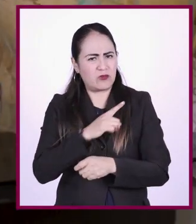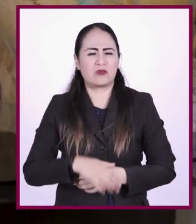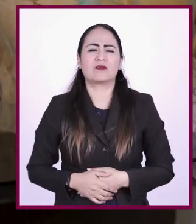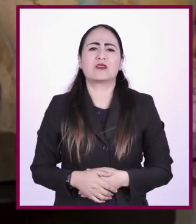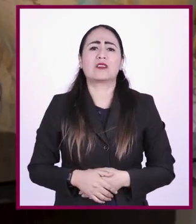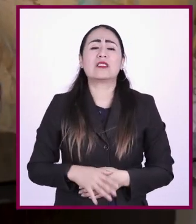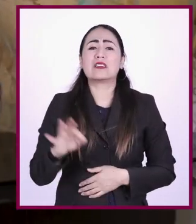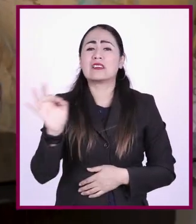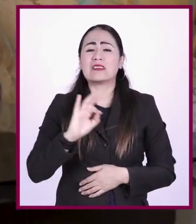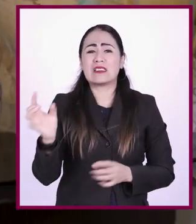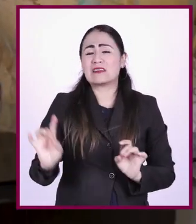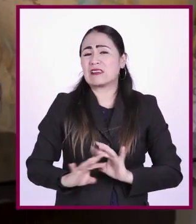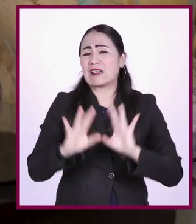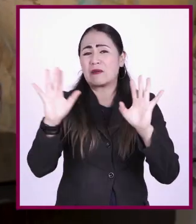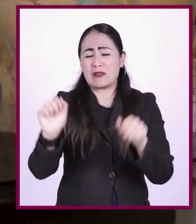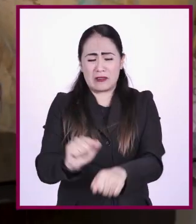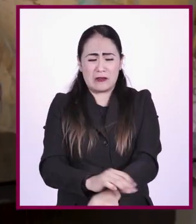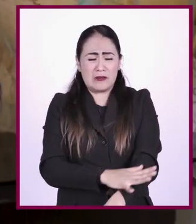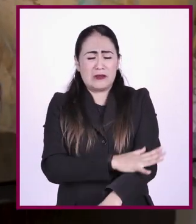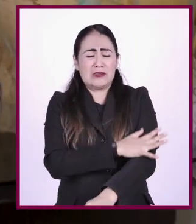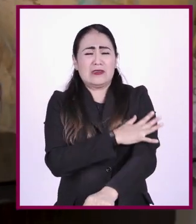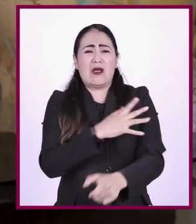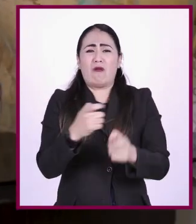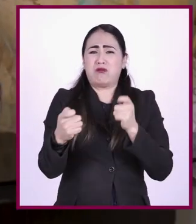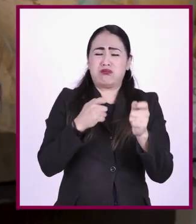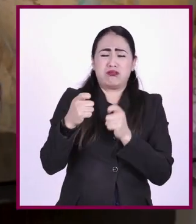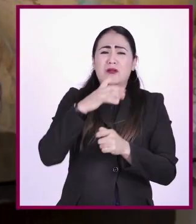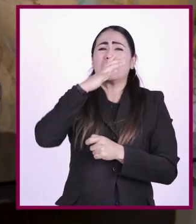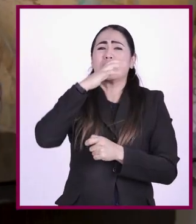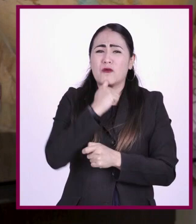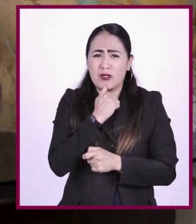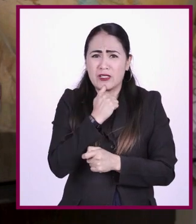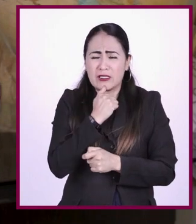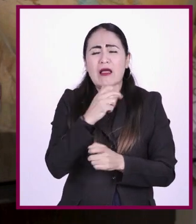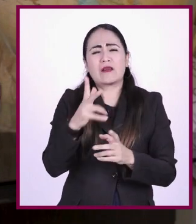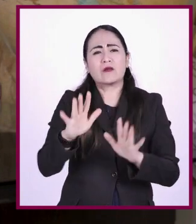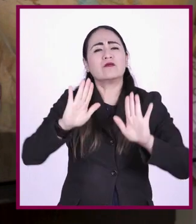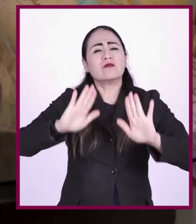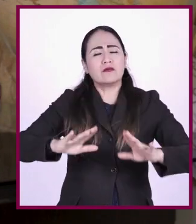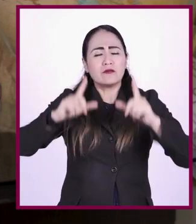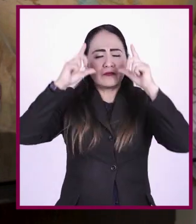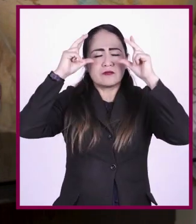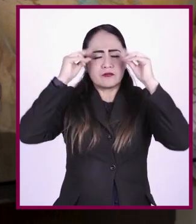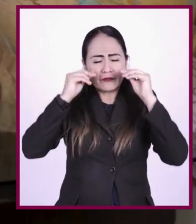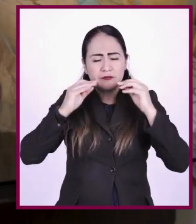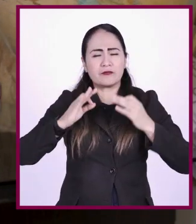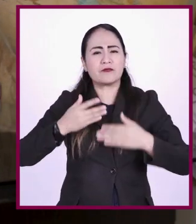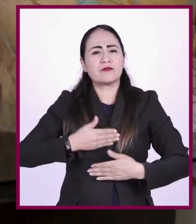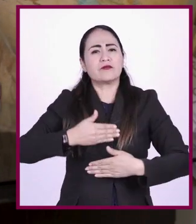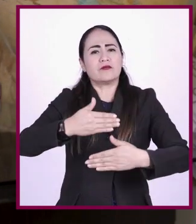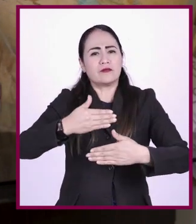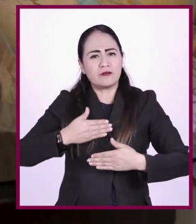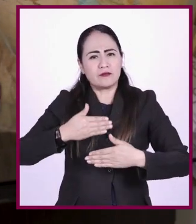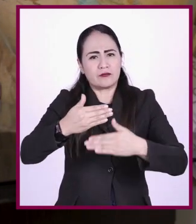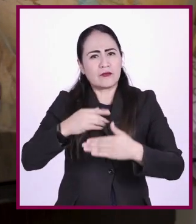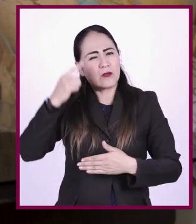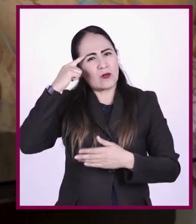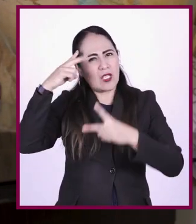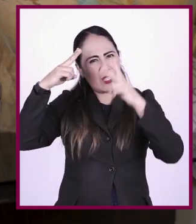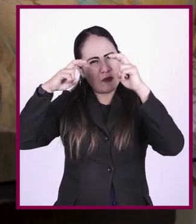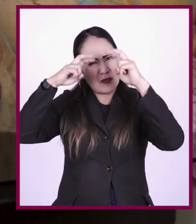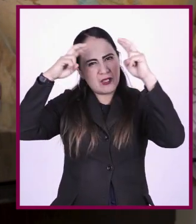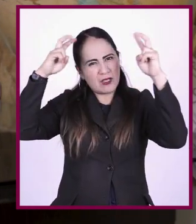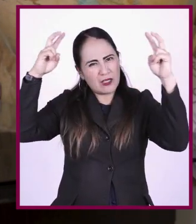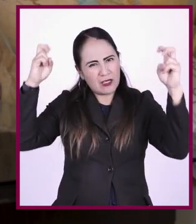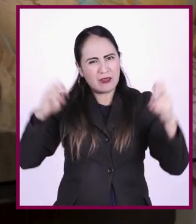Si te sobrepasa la emoción en un momento clave, respira hondo. Cierra los ojos e imagínate en una esfera de color azul